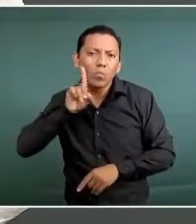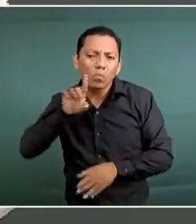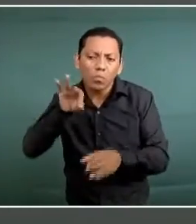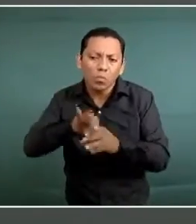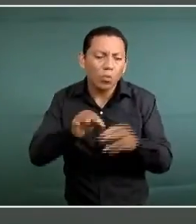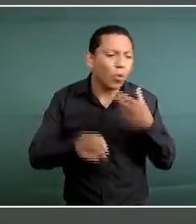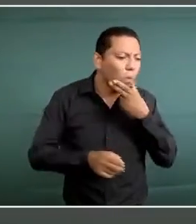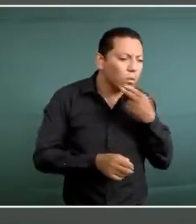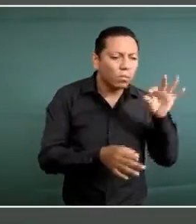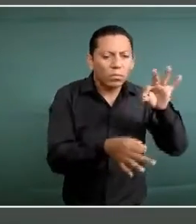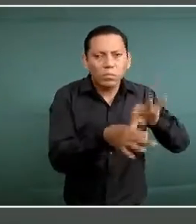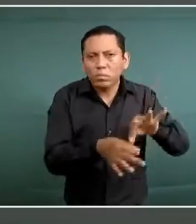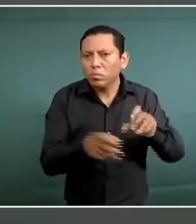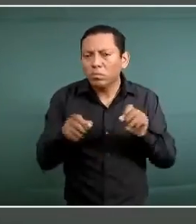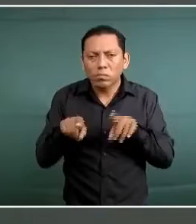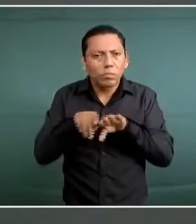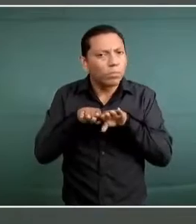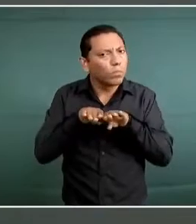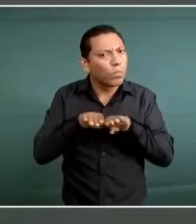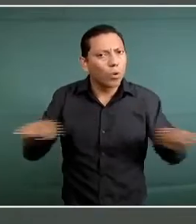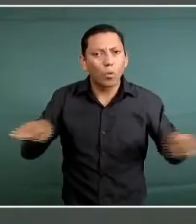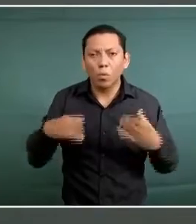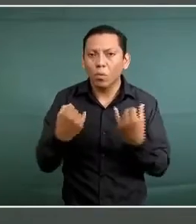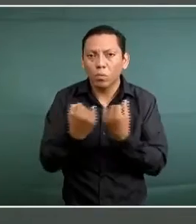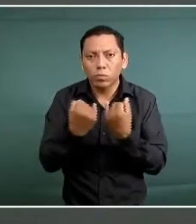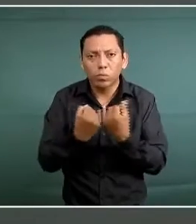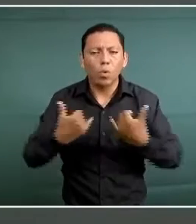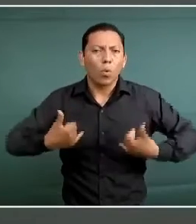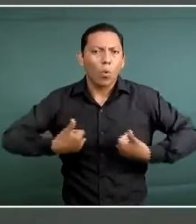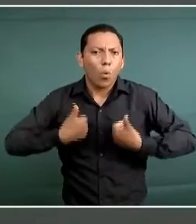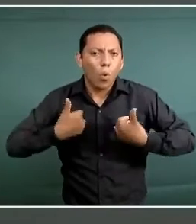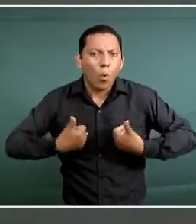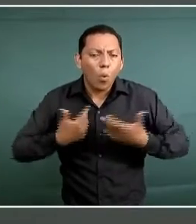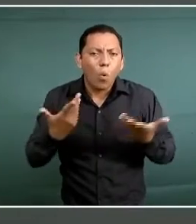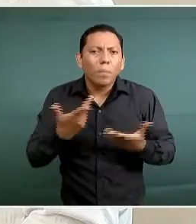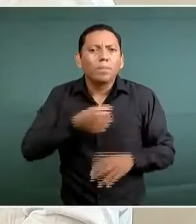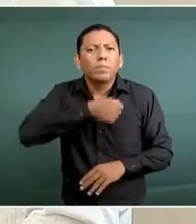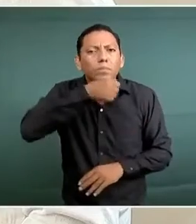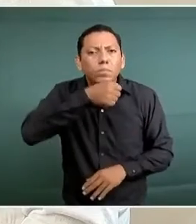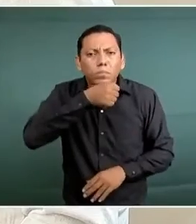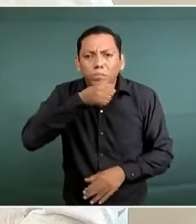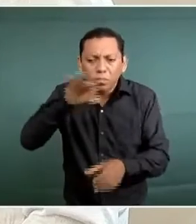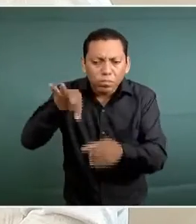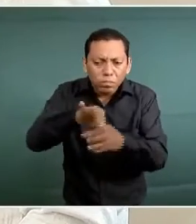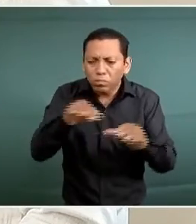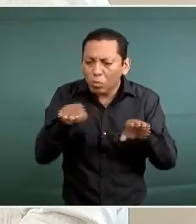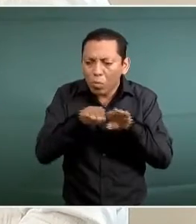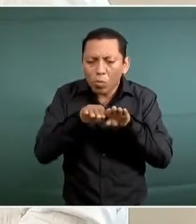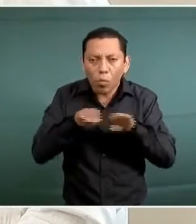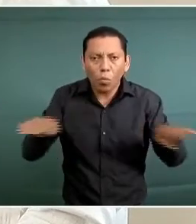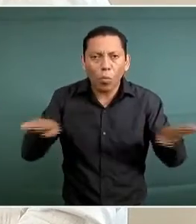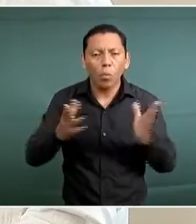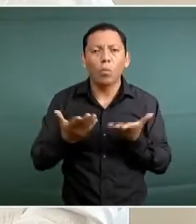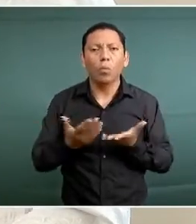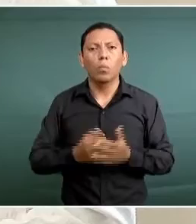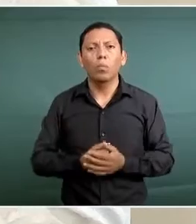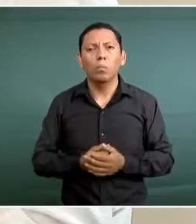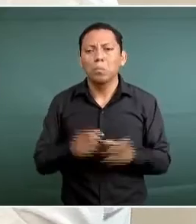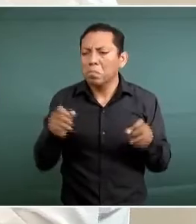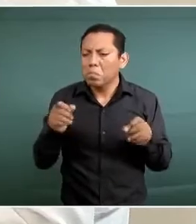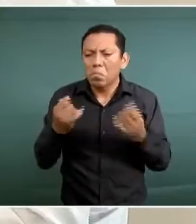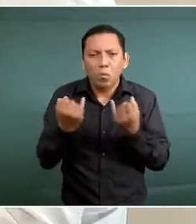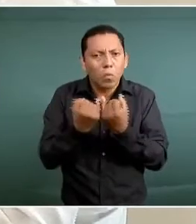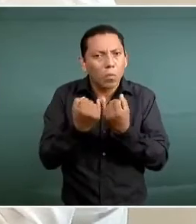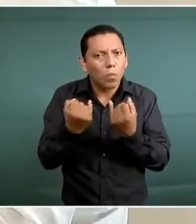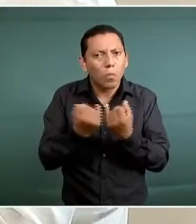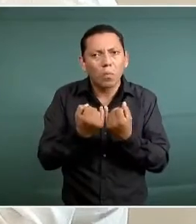de un hombre cuenta lo mismo el voto de un joven que de un anciano cuenta lo mismo